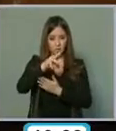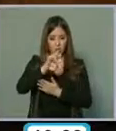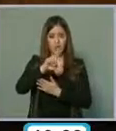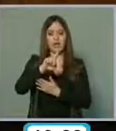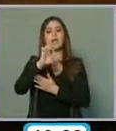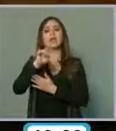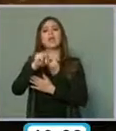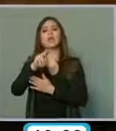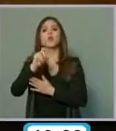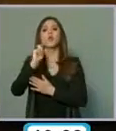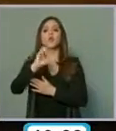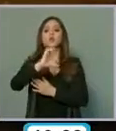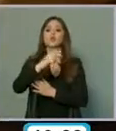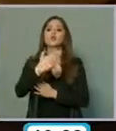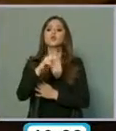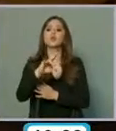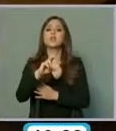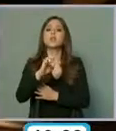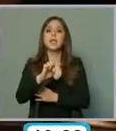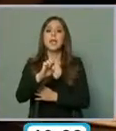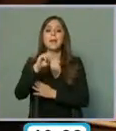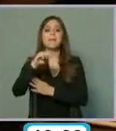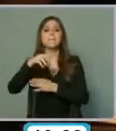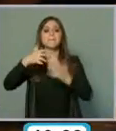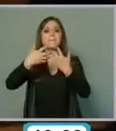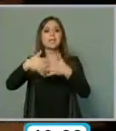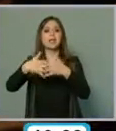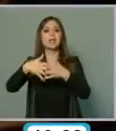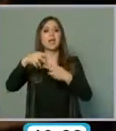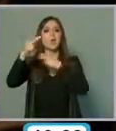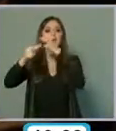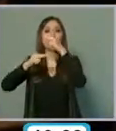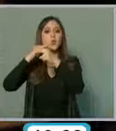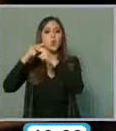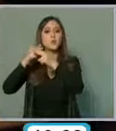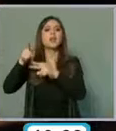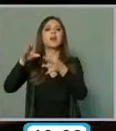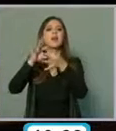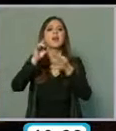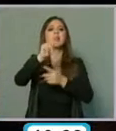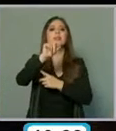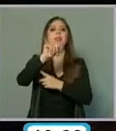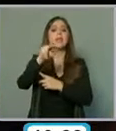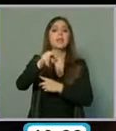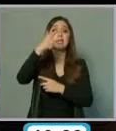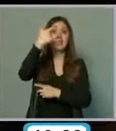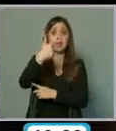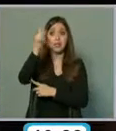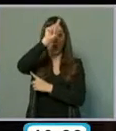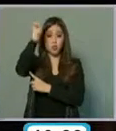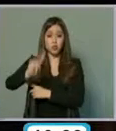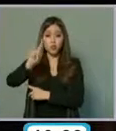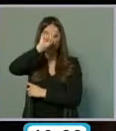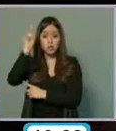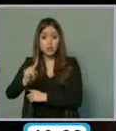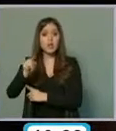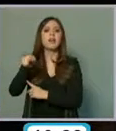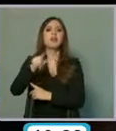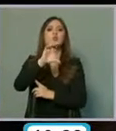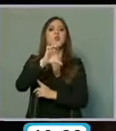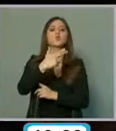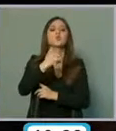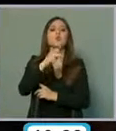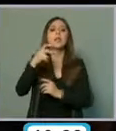en escena Chuche y la Máquina de Nubes, basada en la leyenda de El Tajín y los 7 truenos, en la que Chuche intentará rescatar